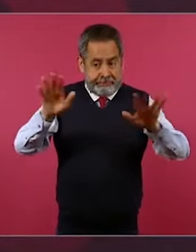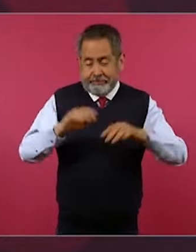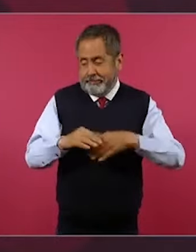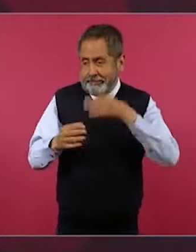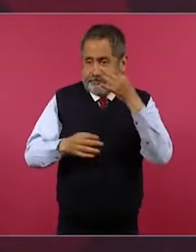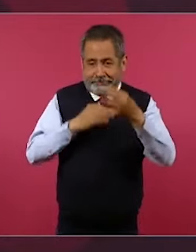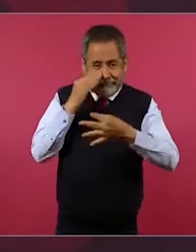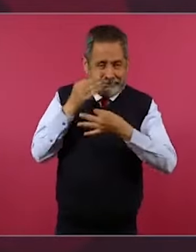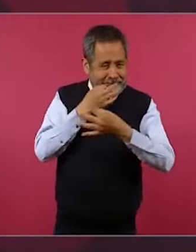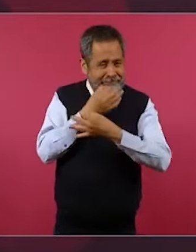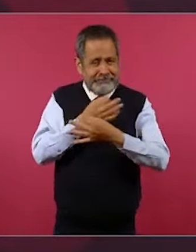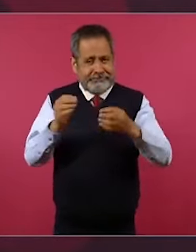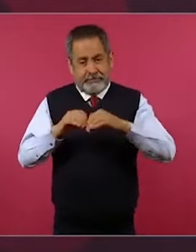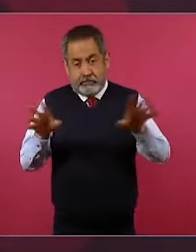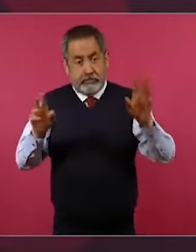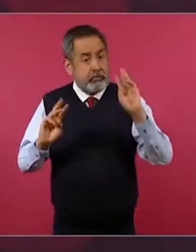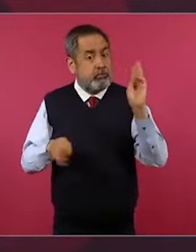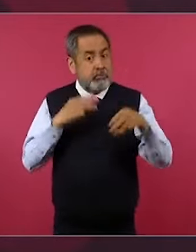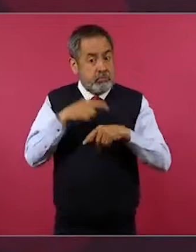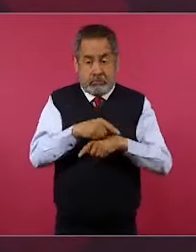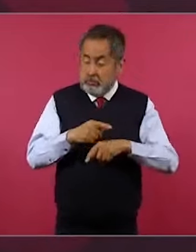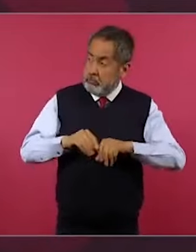difusión, récord mundial,